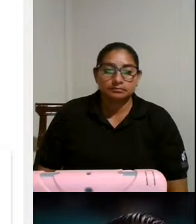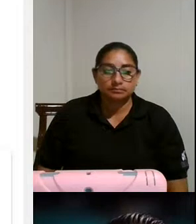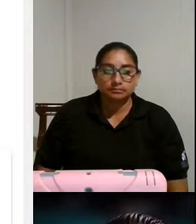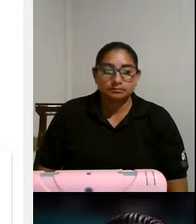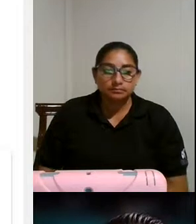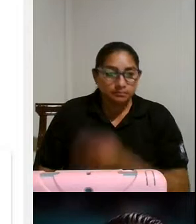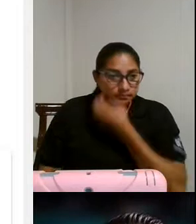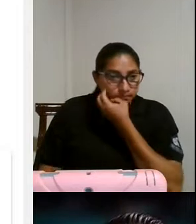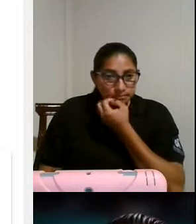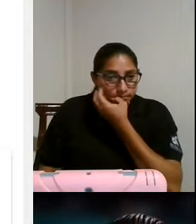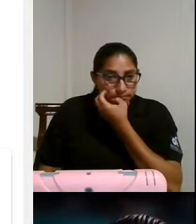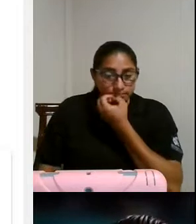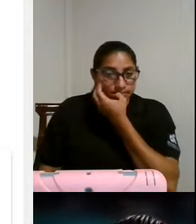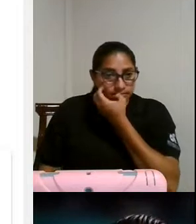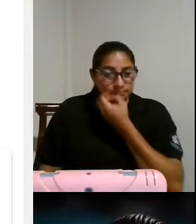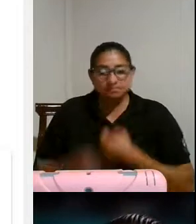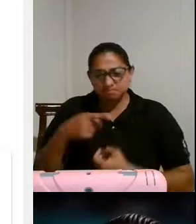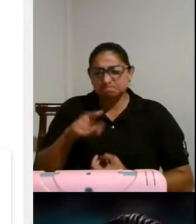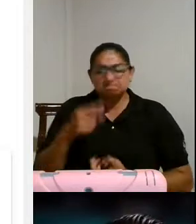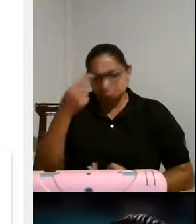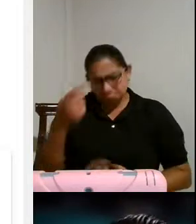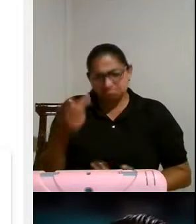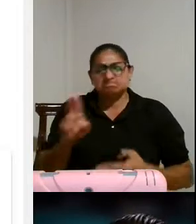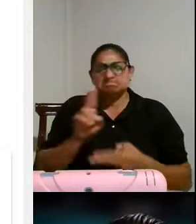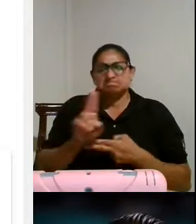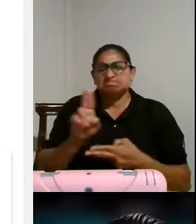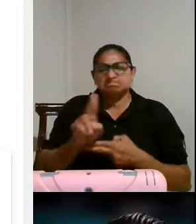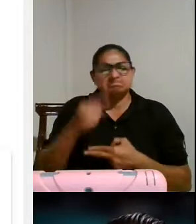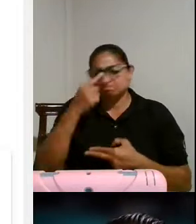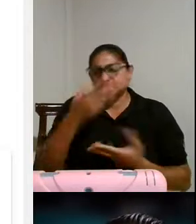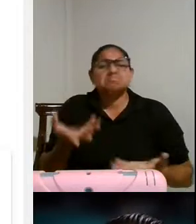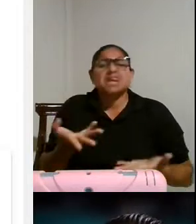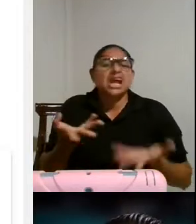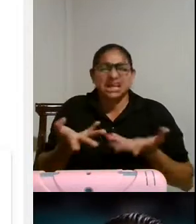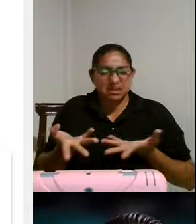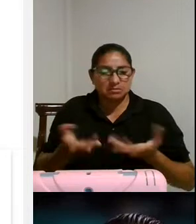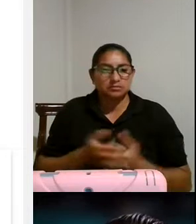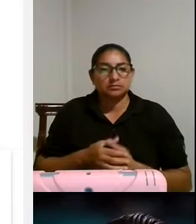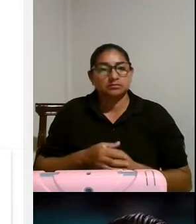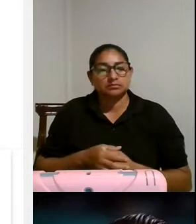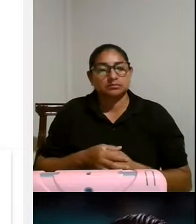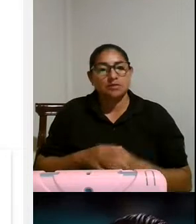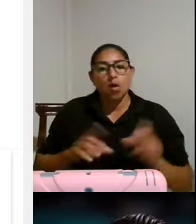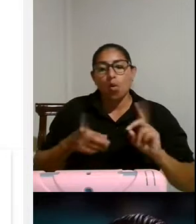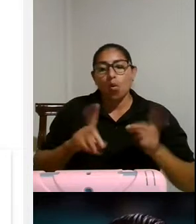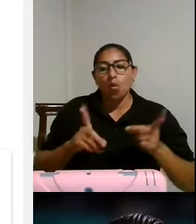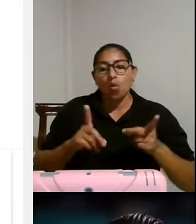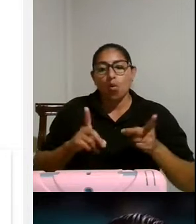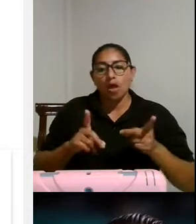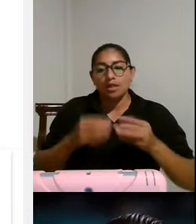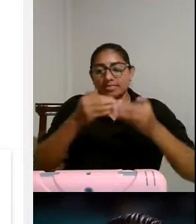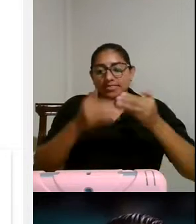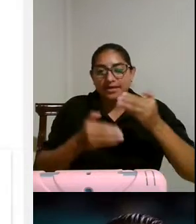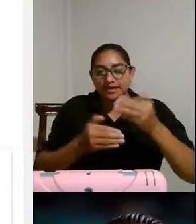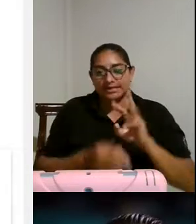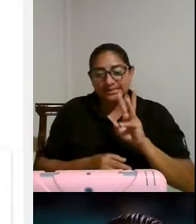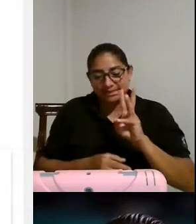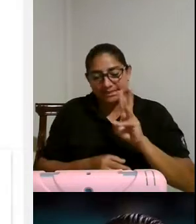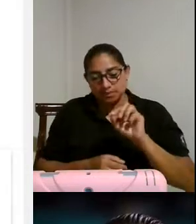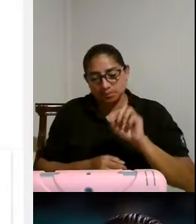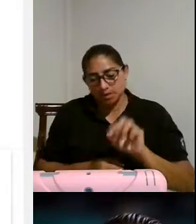Y entonces, ¿para qué se usa eso? Para que usted me diga, por ejemplo, cuál es la derivada de 6x a la 2